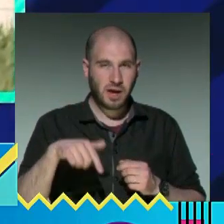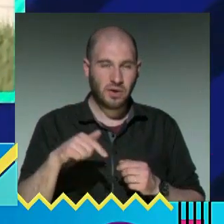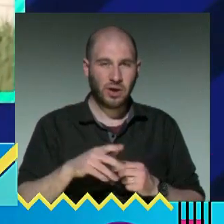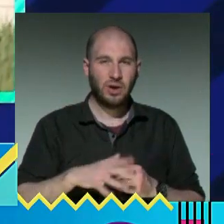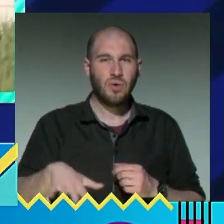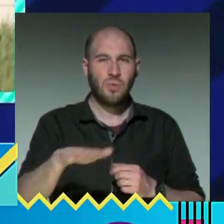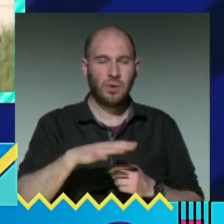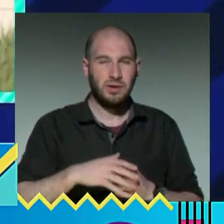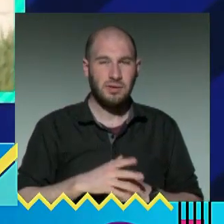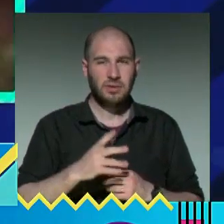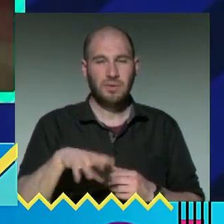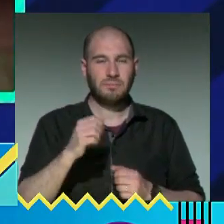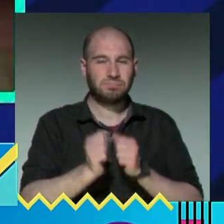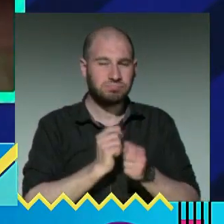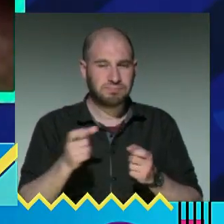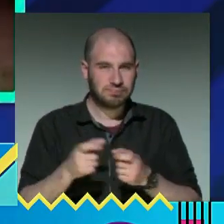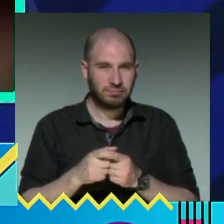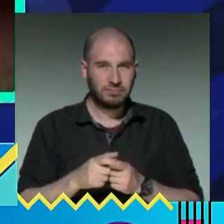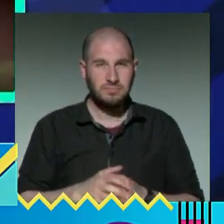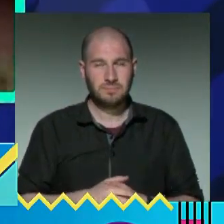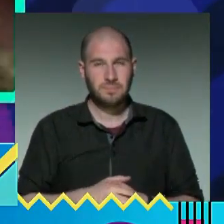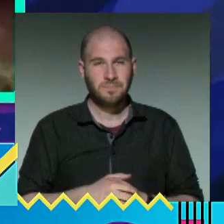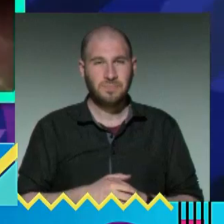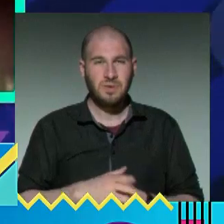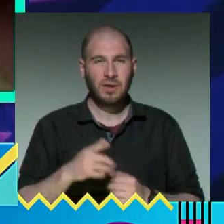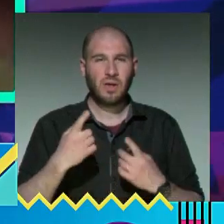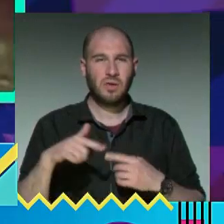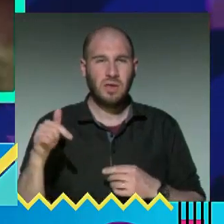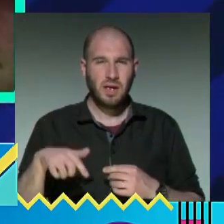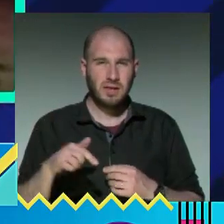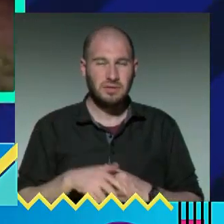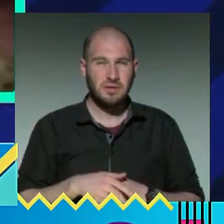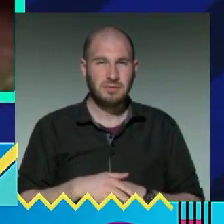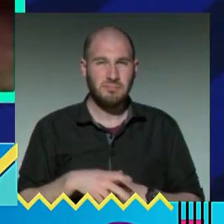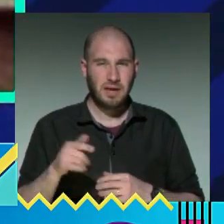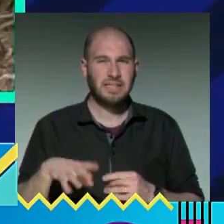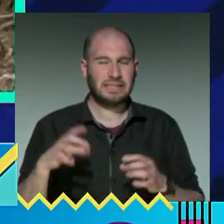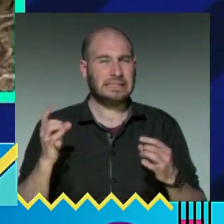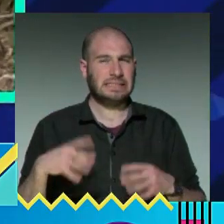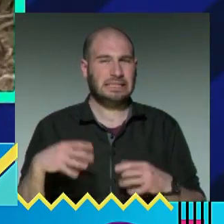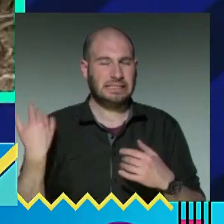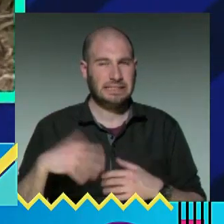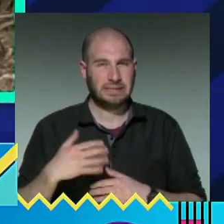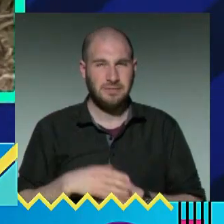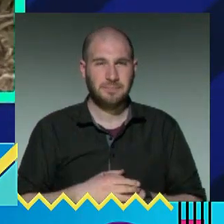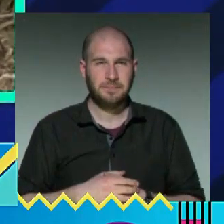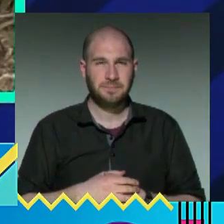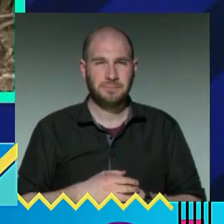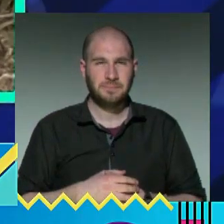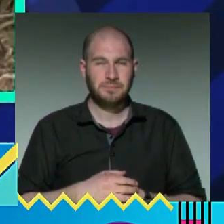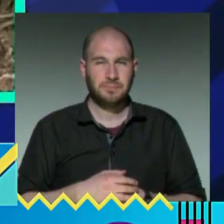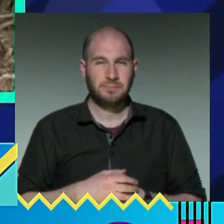en los sectores de pequeños productores, realmente es una situación bastante crítica en